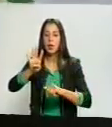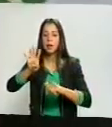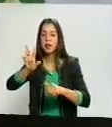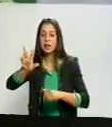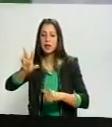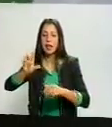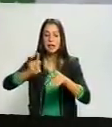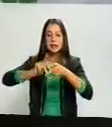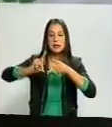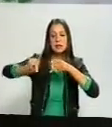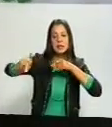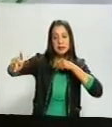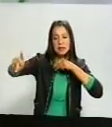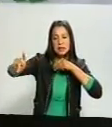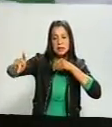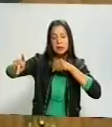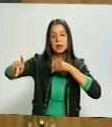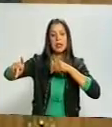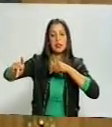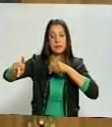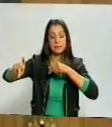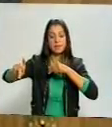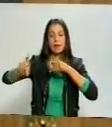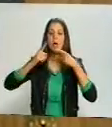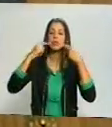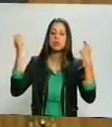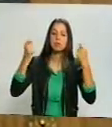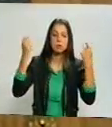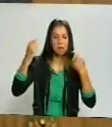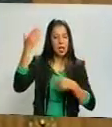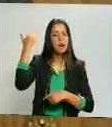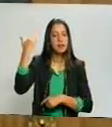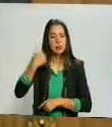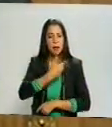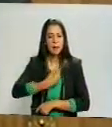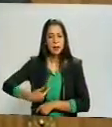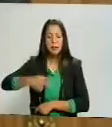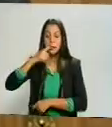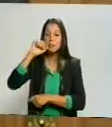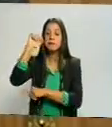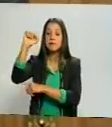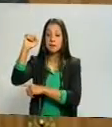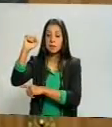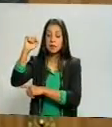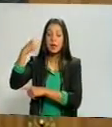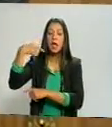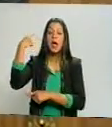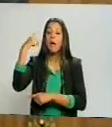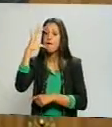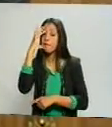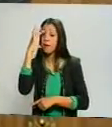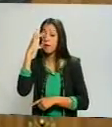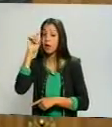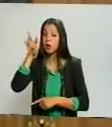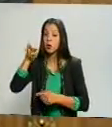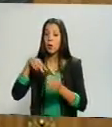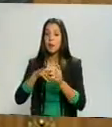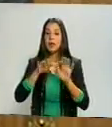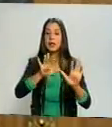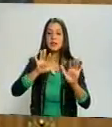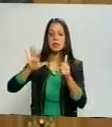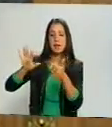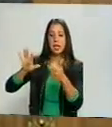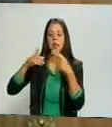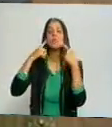111.843 kilómetros cuadrados. Fue decretado por nuestro presidente Nicolás Maduro el pasado febrero del año 2016.